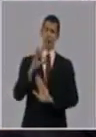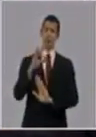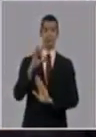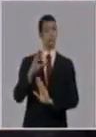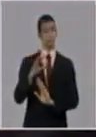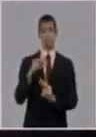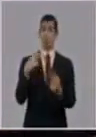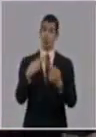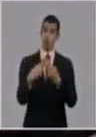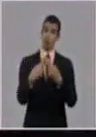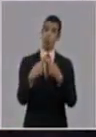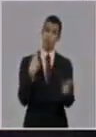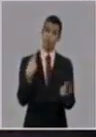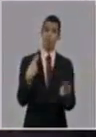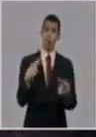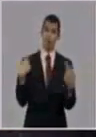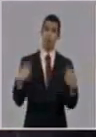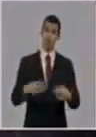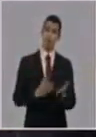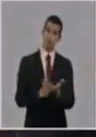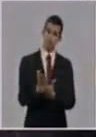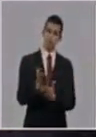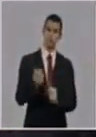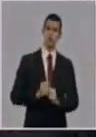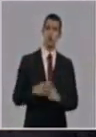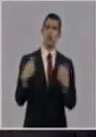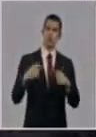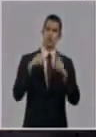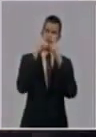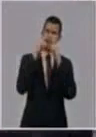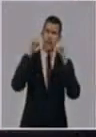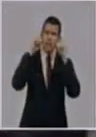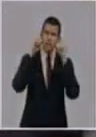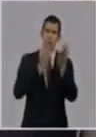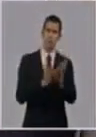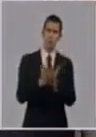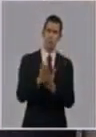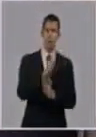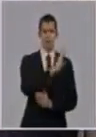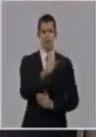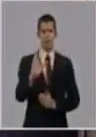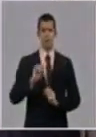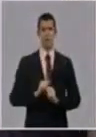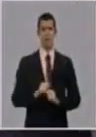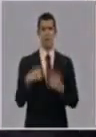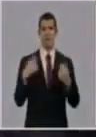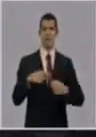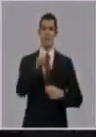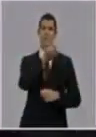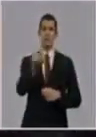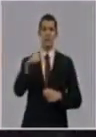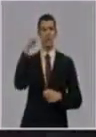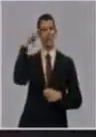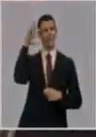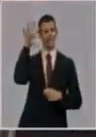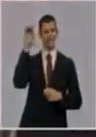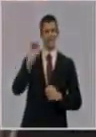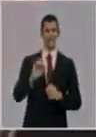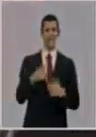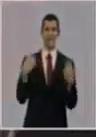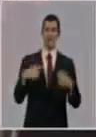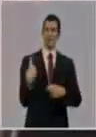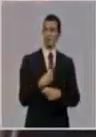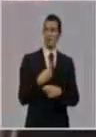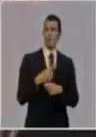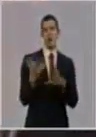También debemos lograr una cobertura de inmunización en la población. Se plantea que alrededor de un 70% Para que haya una para efectividad. que